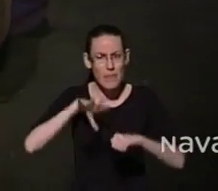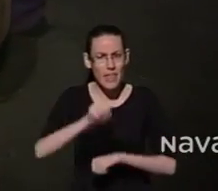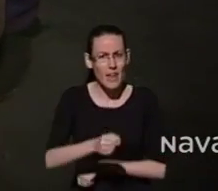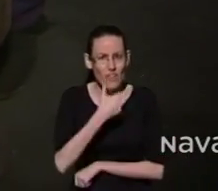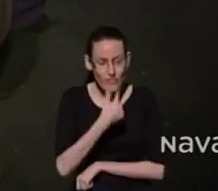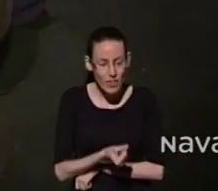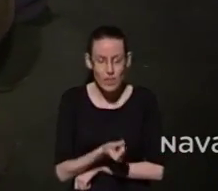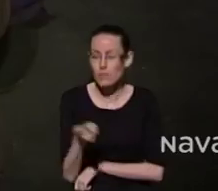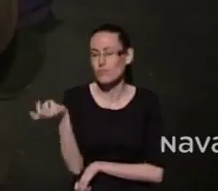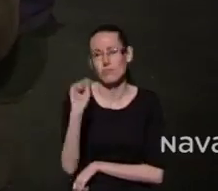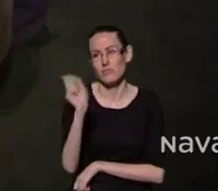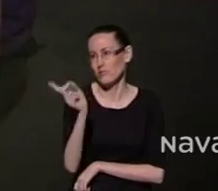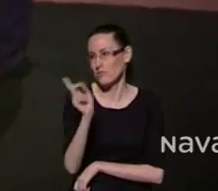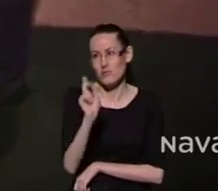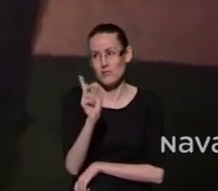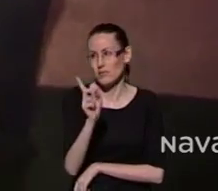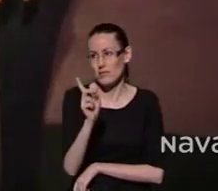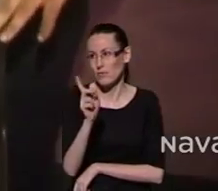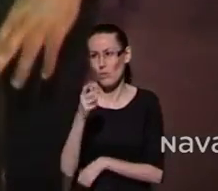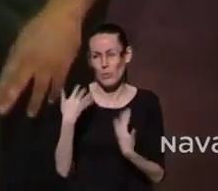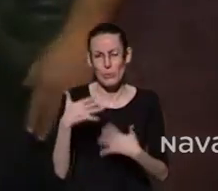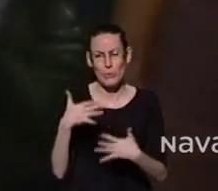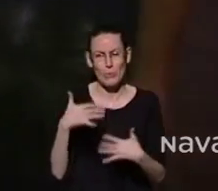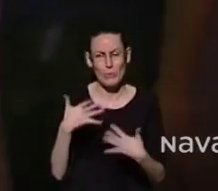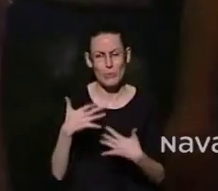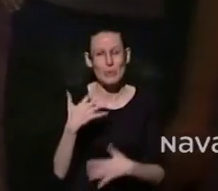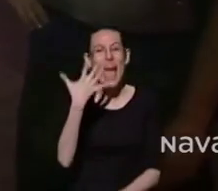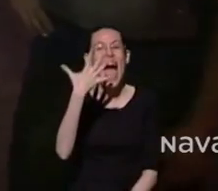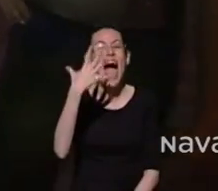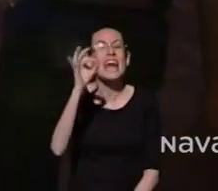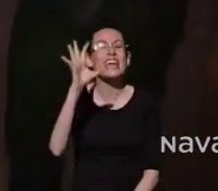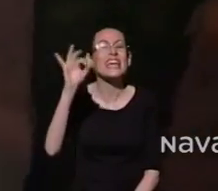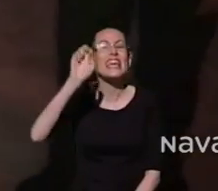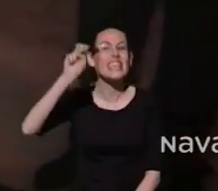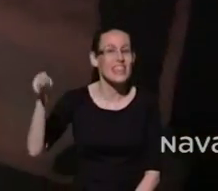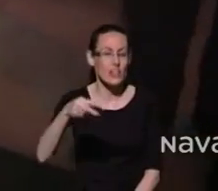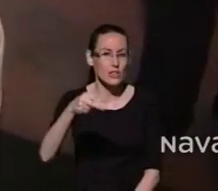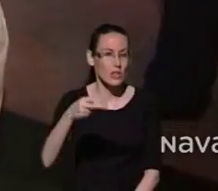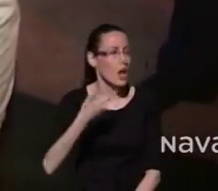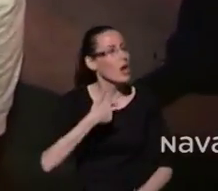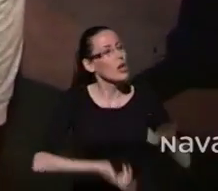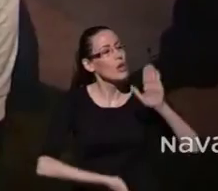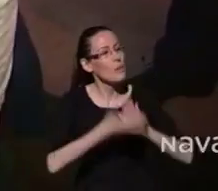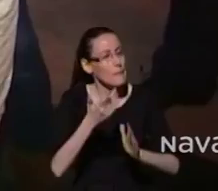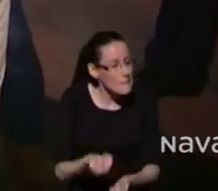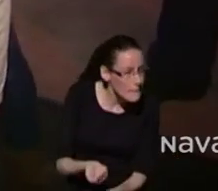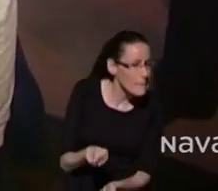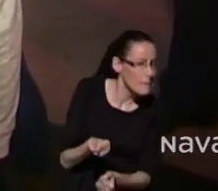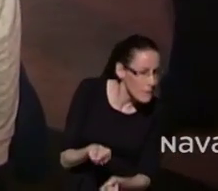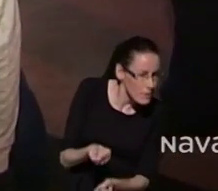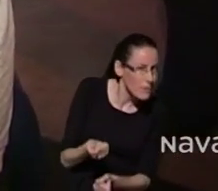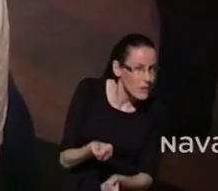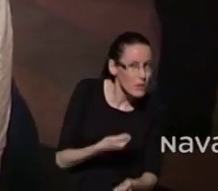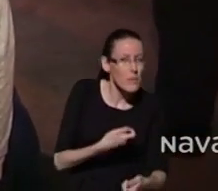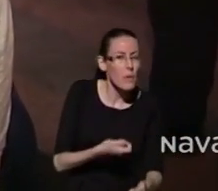Una de estas buenas, 500 euros te vale. Hoy pues me la llevo. Sí. Me voy ya, que ya he terminado. ¿Qué vas a hacer? Visita, con la piedra.